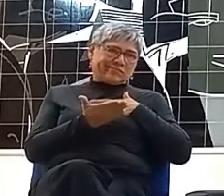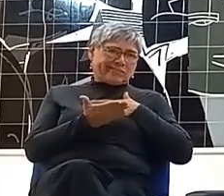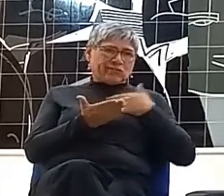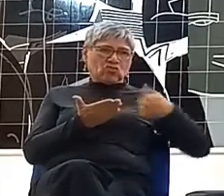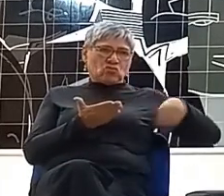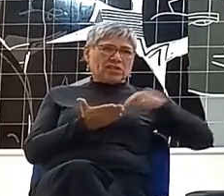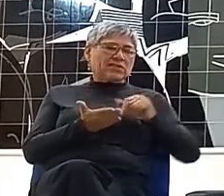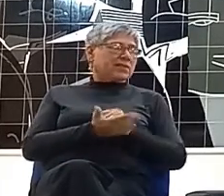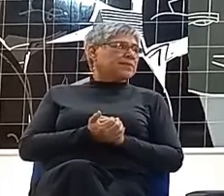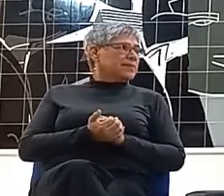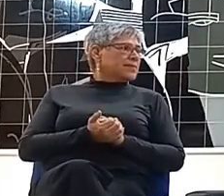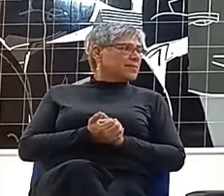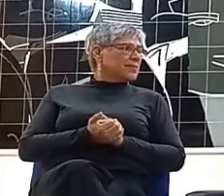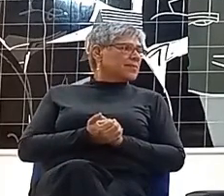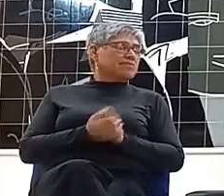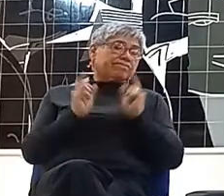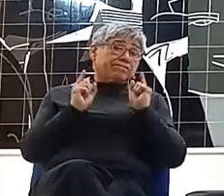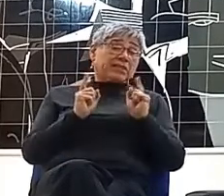Pero,